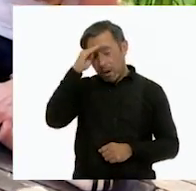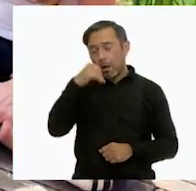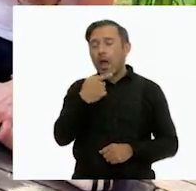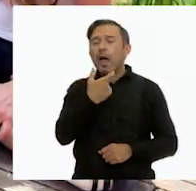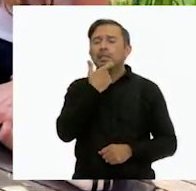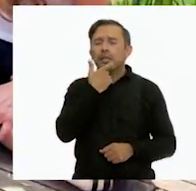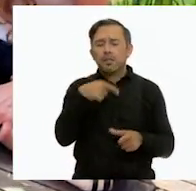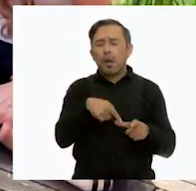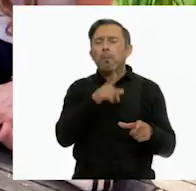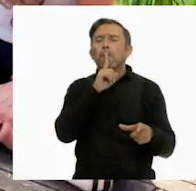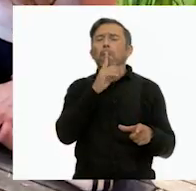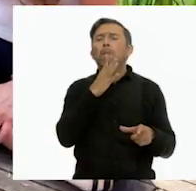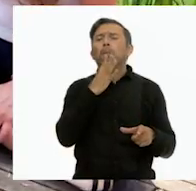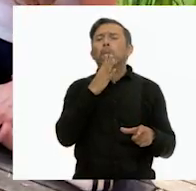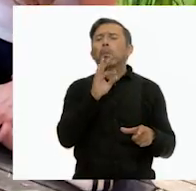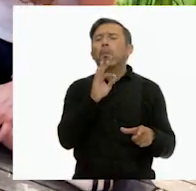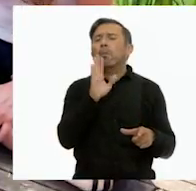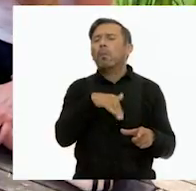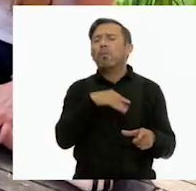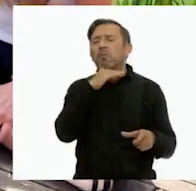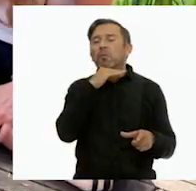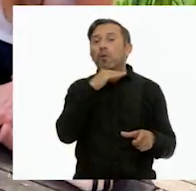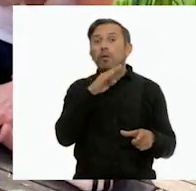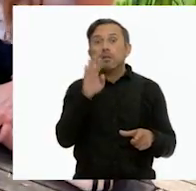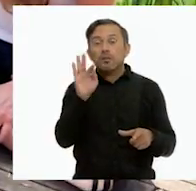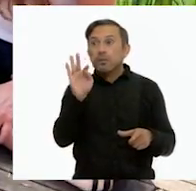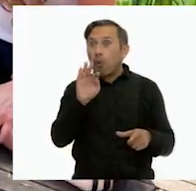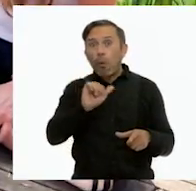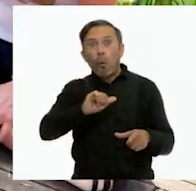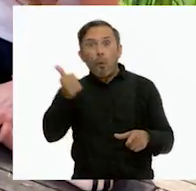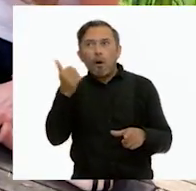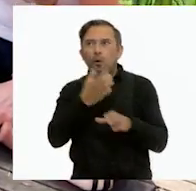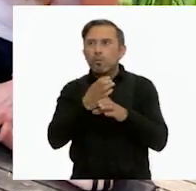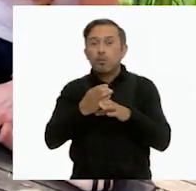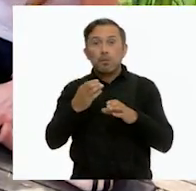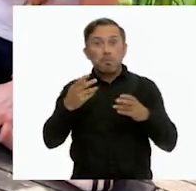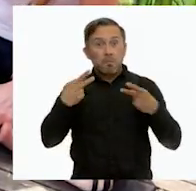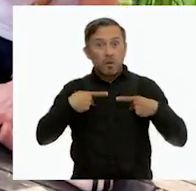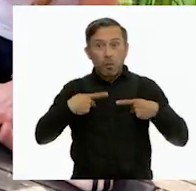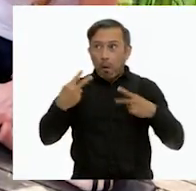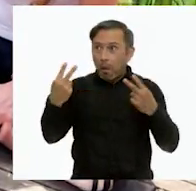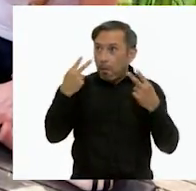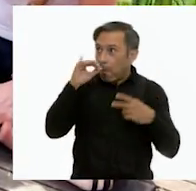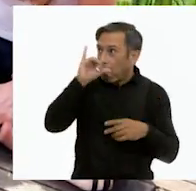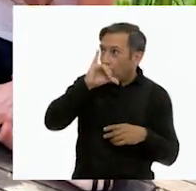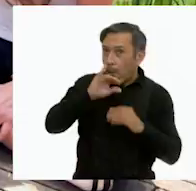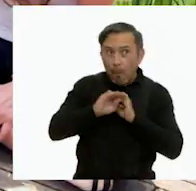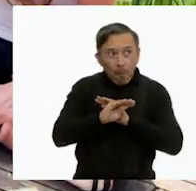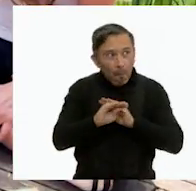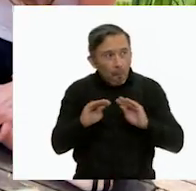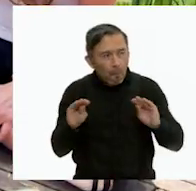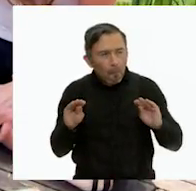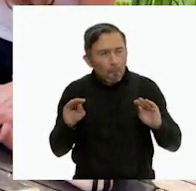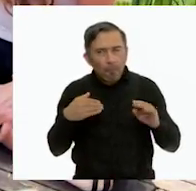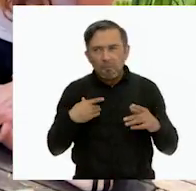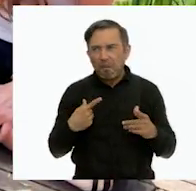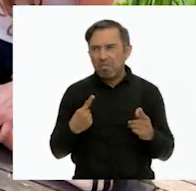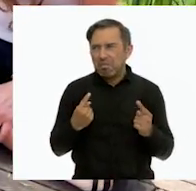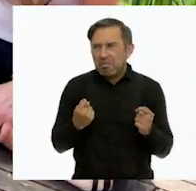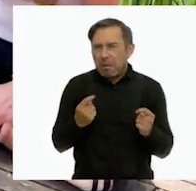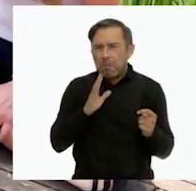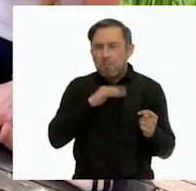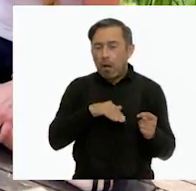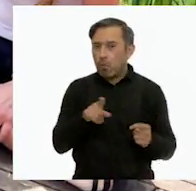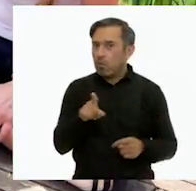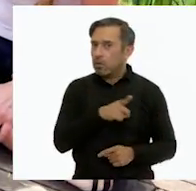galletas, cuando nadie te ve, tampoco tienes por qué hacer algo que no debes hacer. Y tú te ves a ti mismo y tú tienes